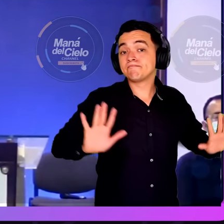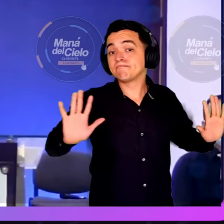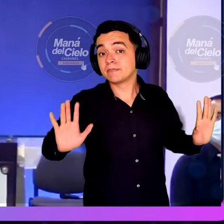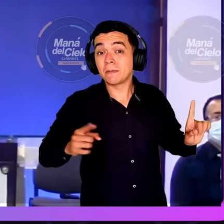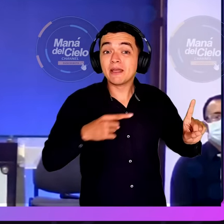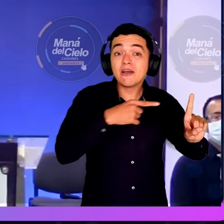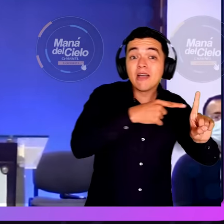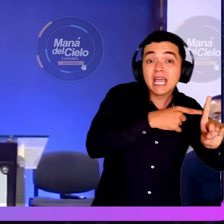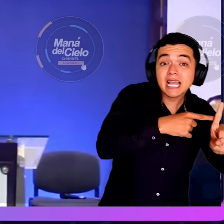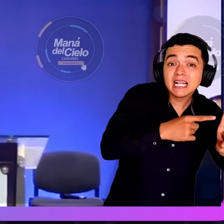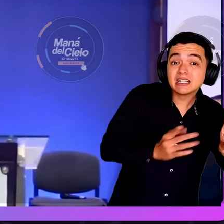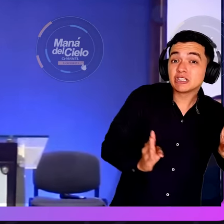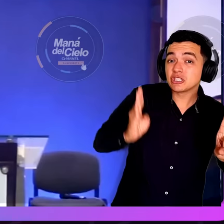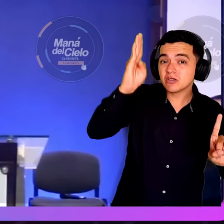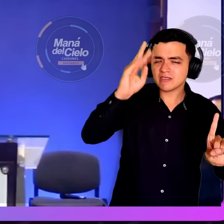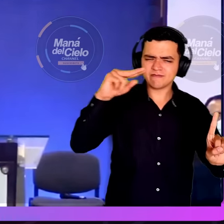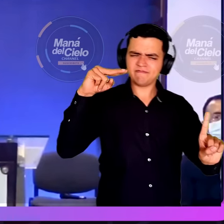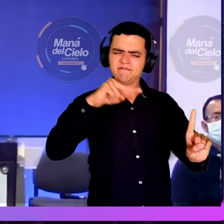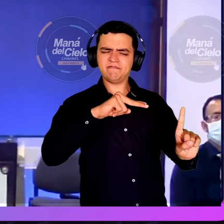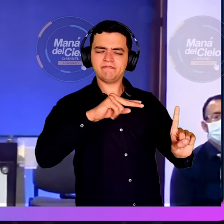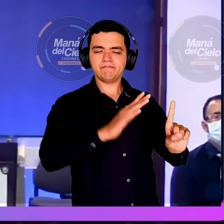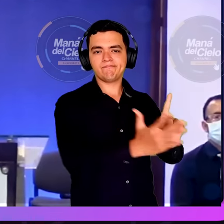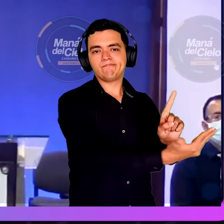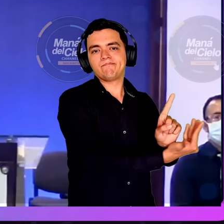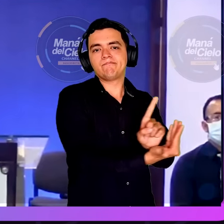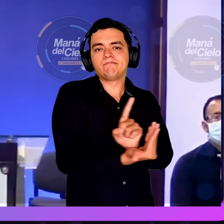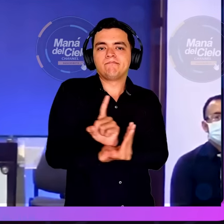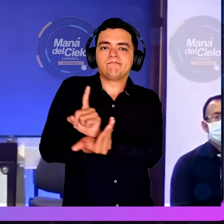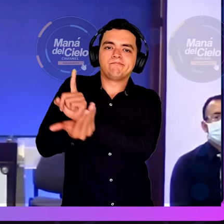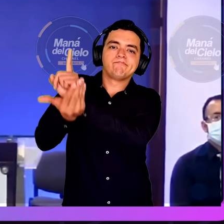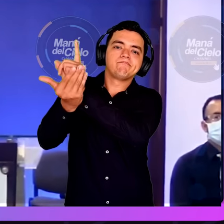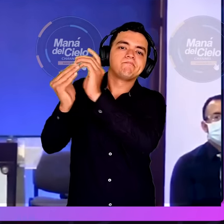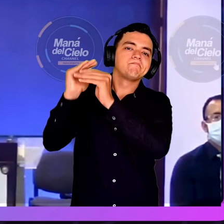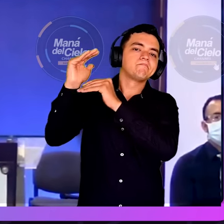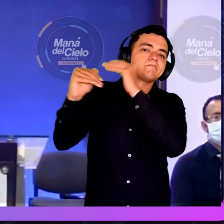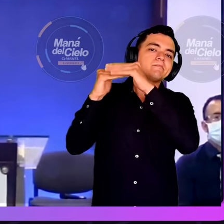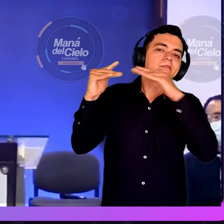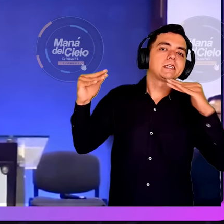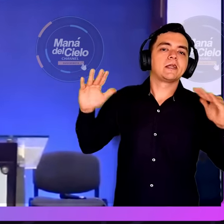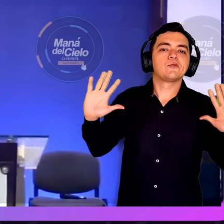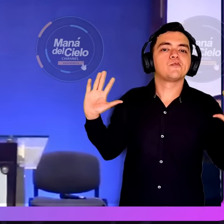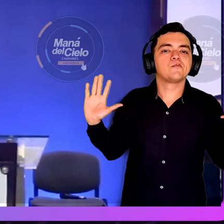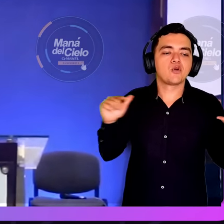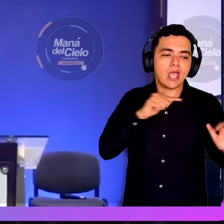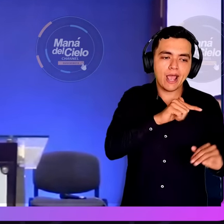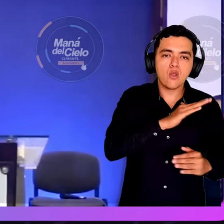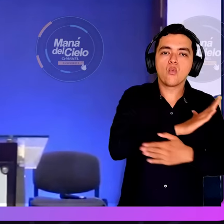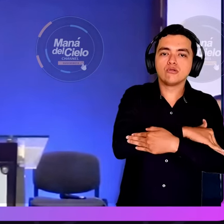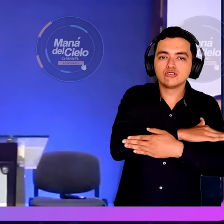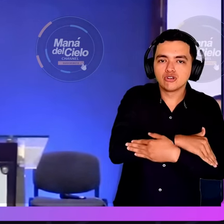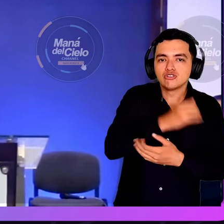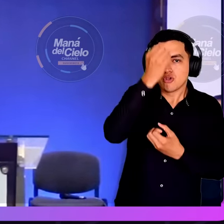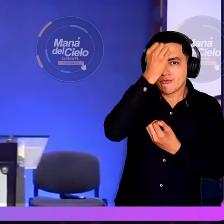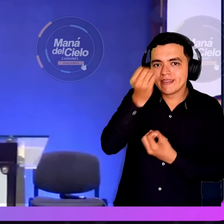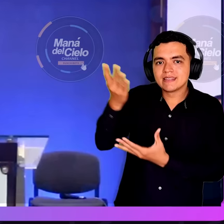matado, pero quedó escrito. No hizo mucho, no trabajó como Pablo, no cantó como un David,